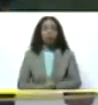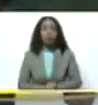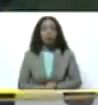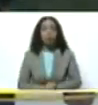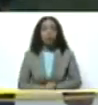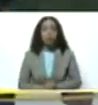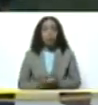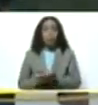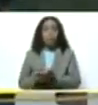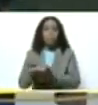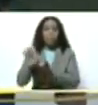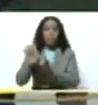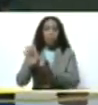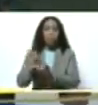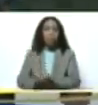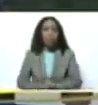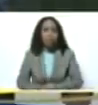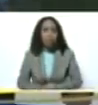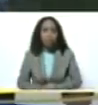excluir